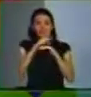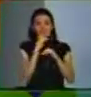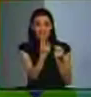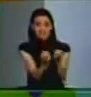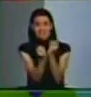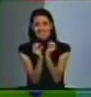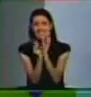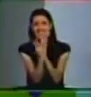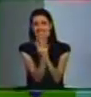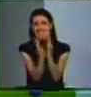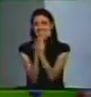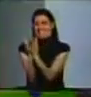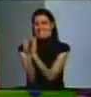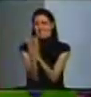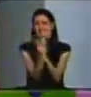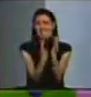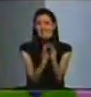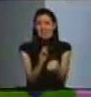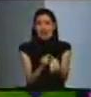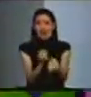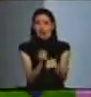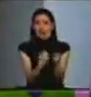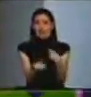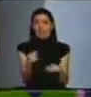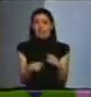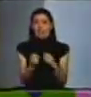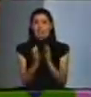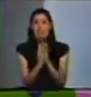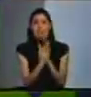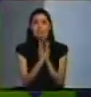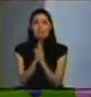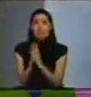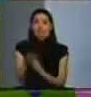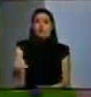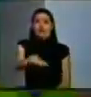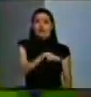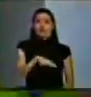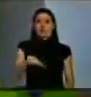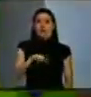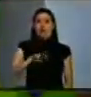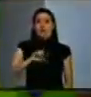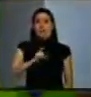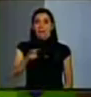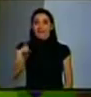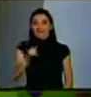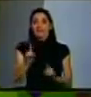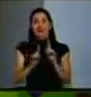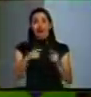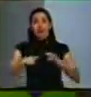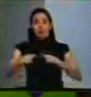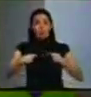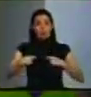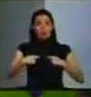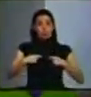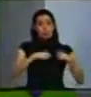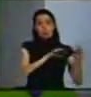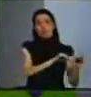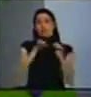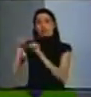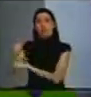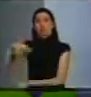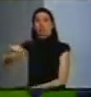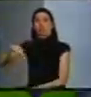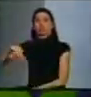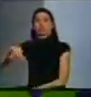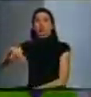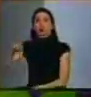tarde. Hora pic de ventas y aglomeraciones en el barrio Meix. Por eso algunos locatarios se trasladaron a Ñuñoa.